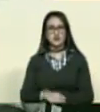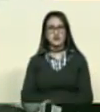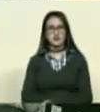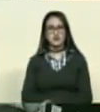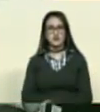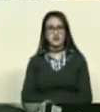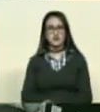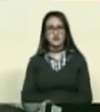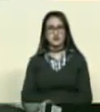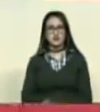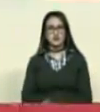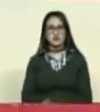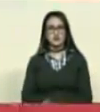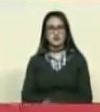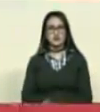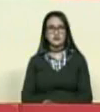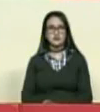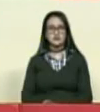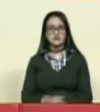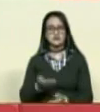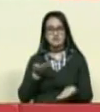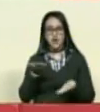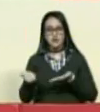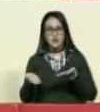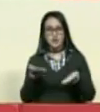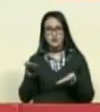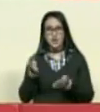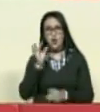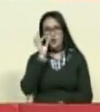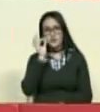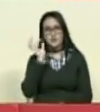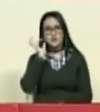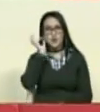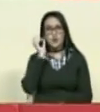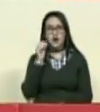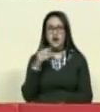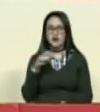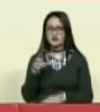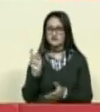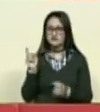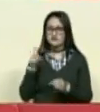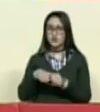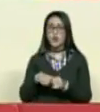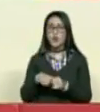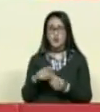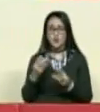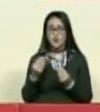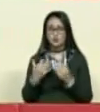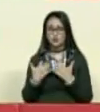de los candidatos, candidatas, se inscribieron miles de candidatos,